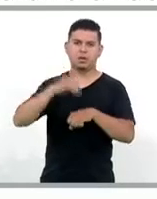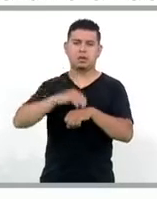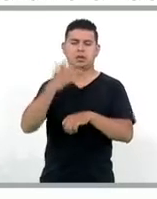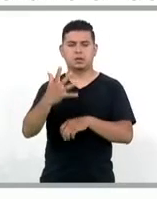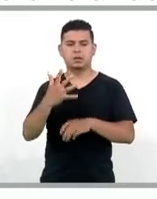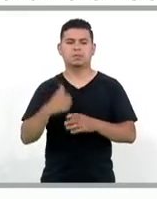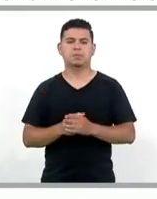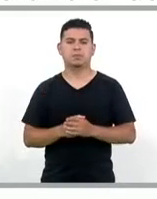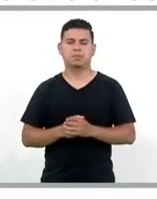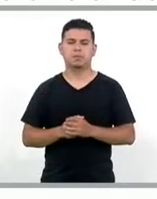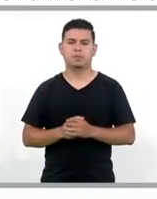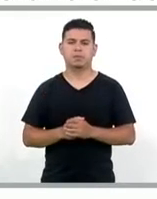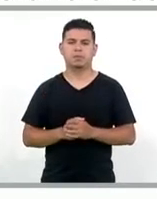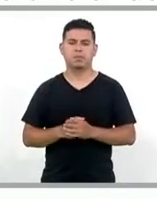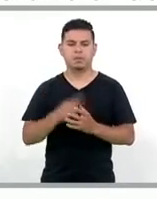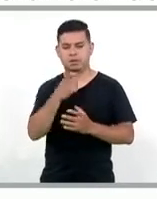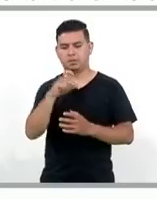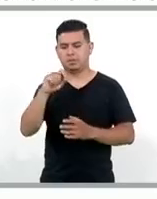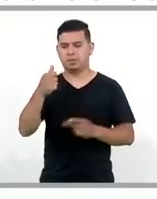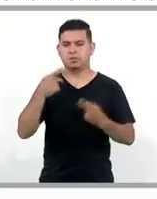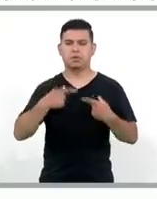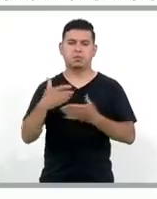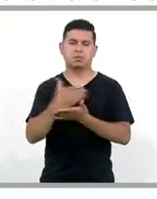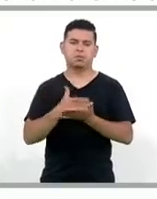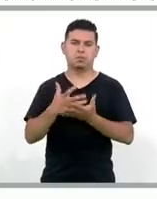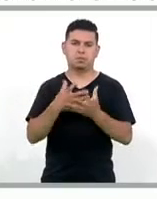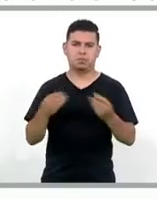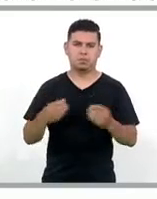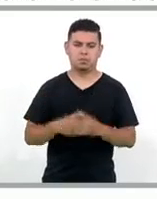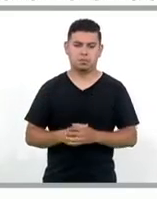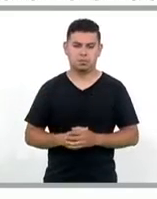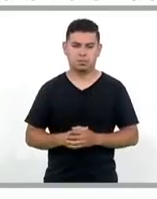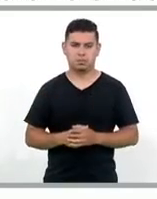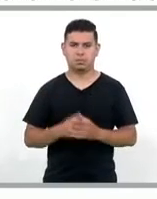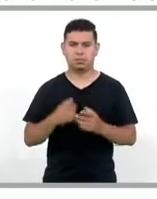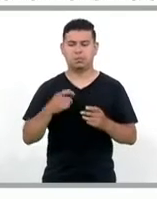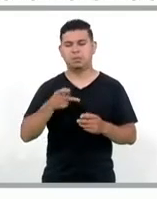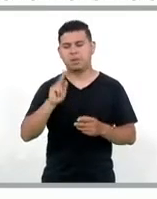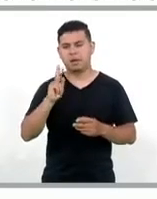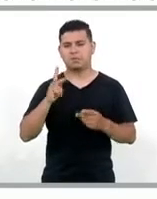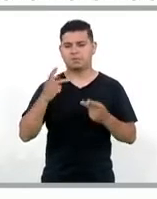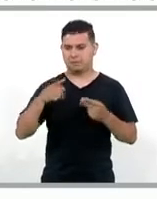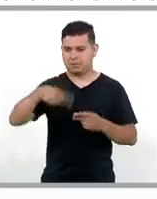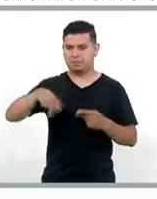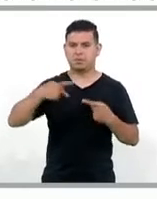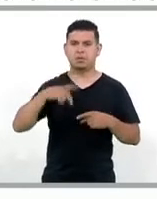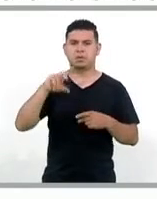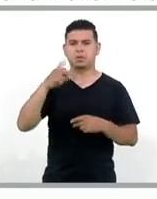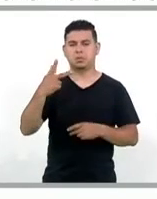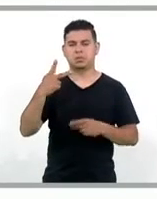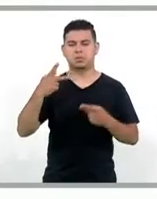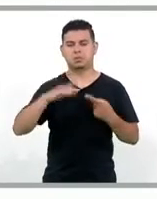casos recuperados y desafortunadamente 38 defunciones